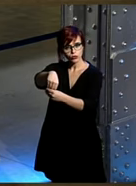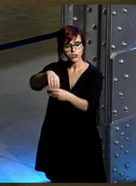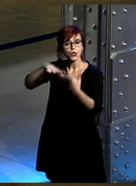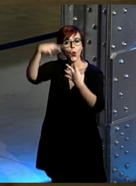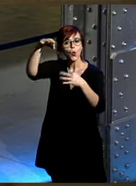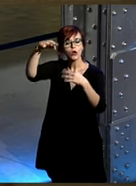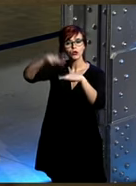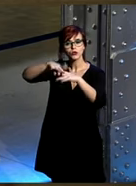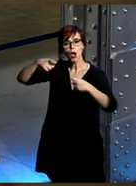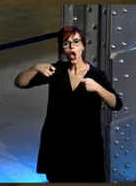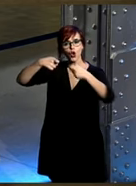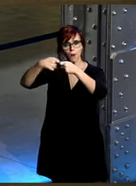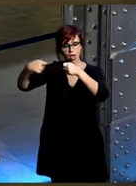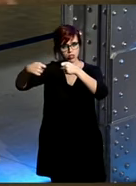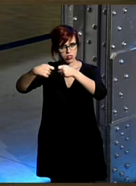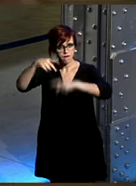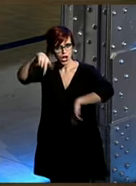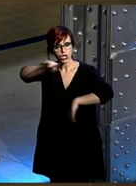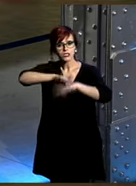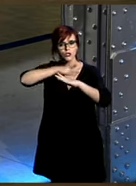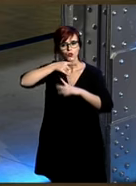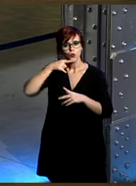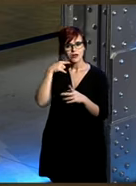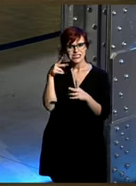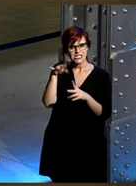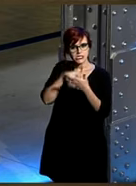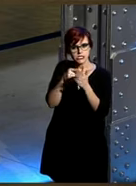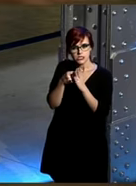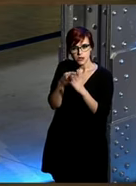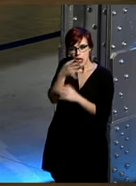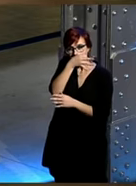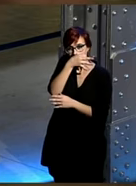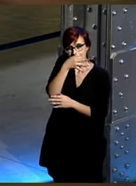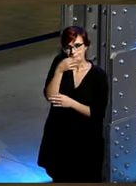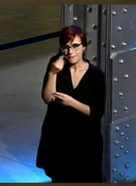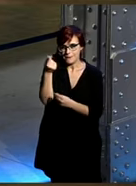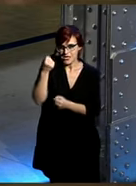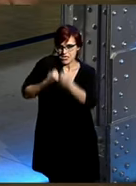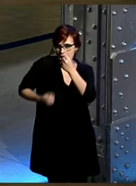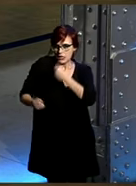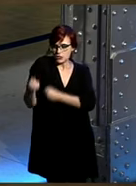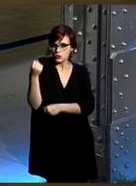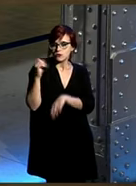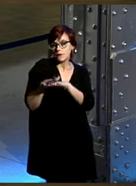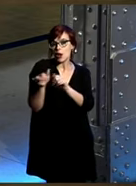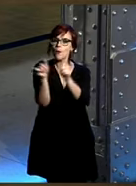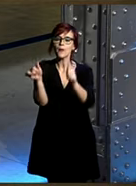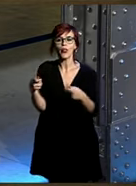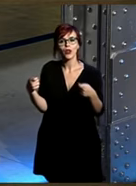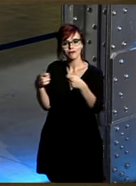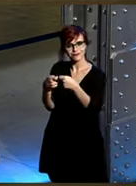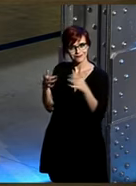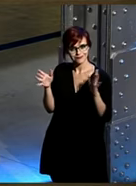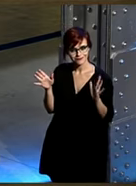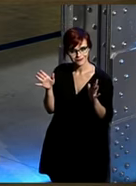cuestión de cooperativas, es un sistema hipercapitalista montado en modelo cooperativo.